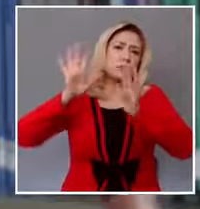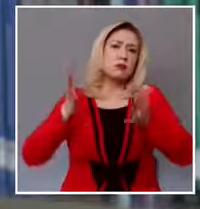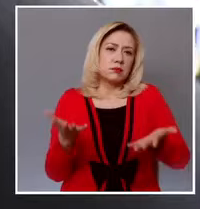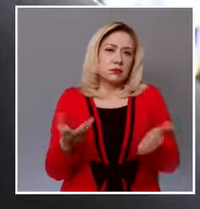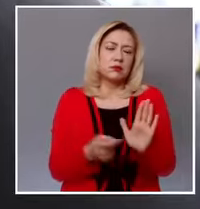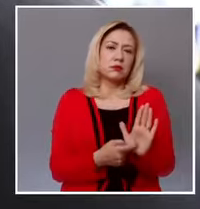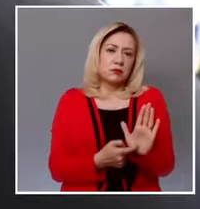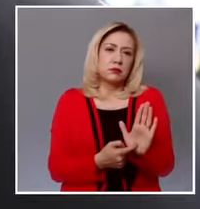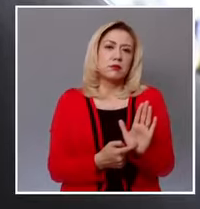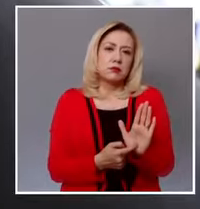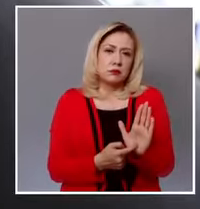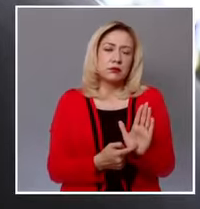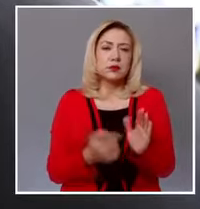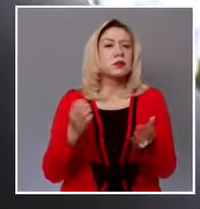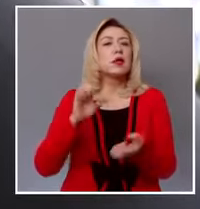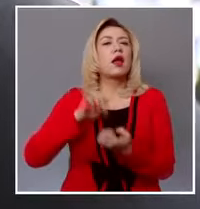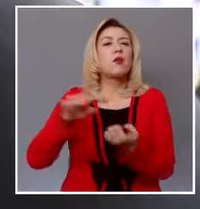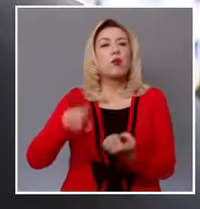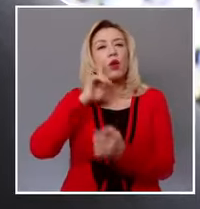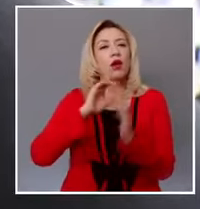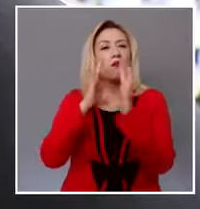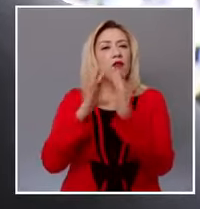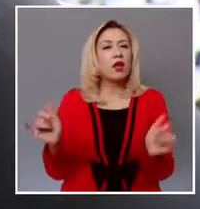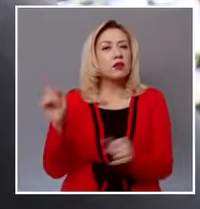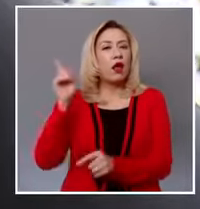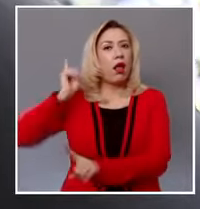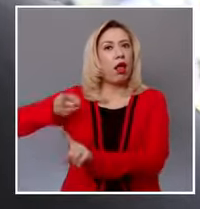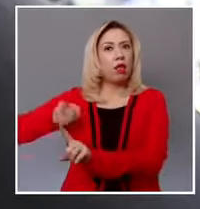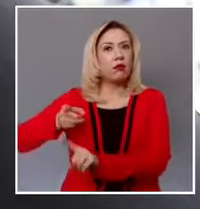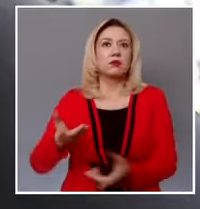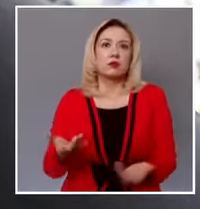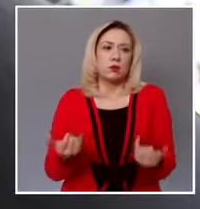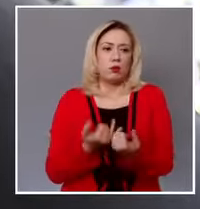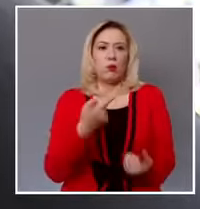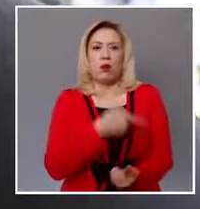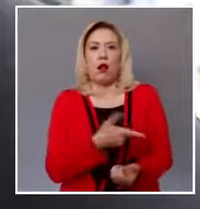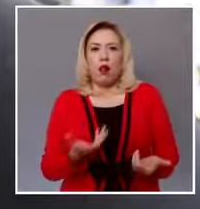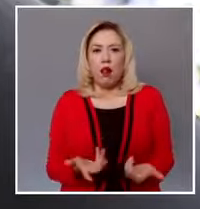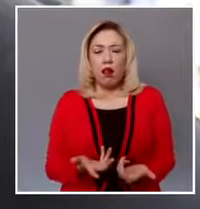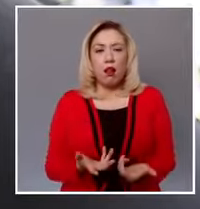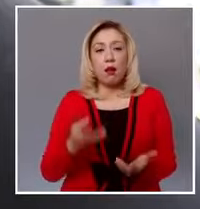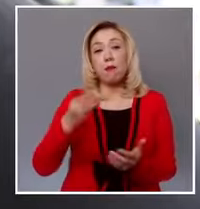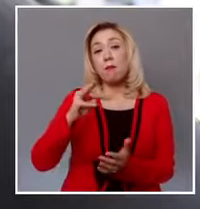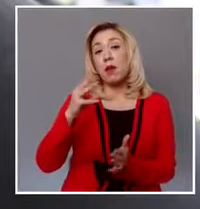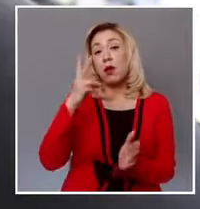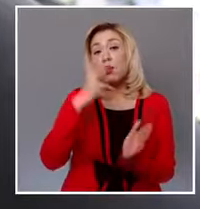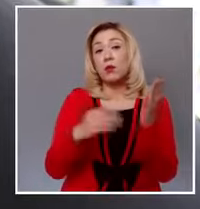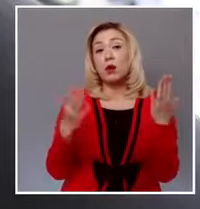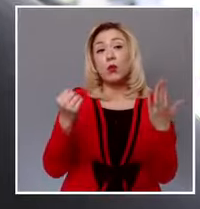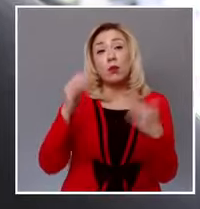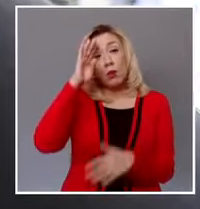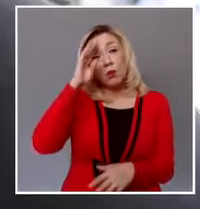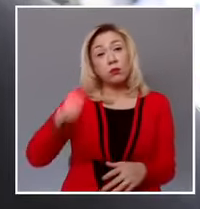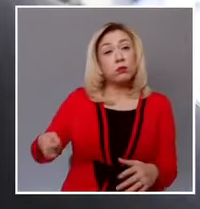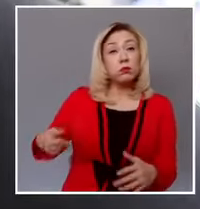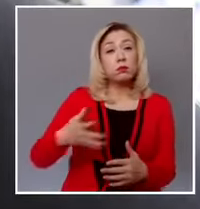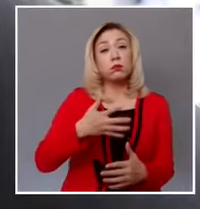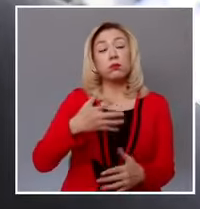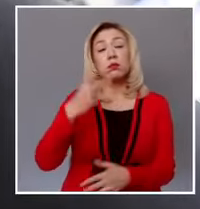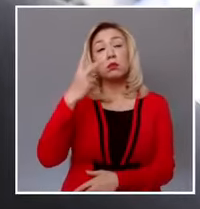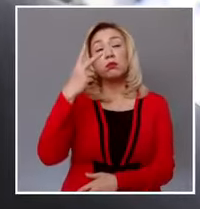Cassés. En mayo de 2022, Verónica fue sentenciada a 25 años de prisión por un caso de secuestro, mientras